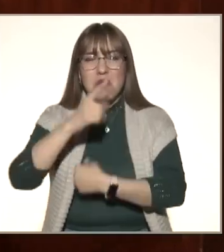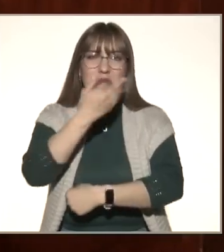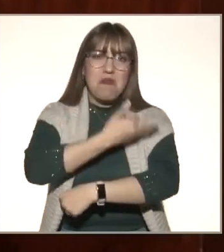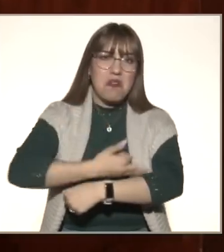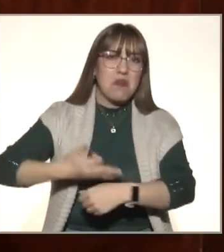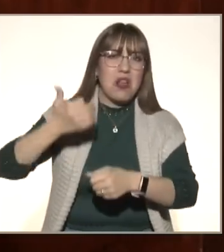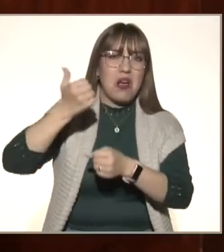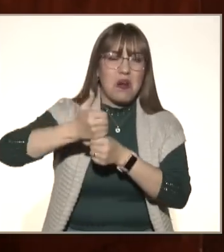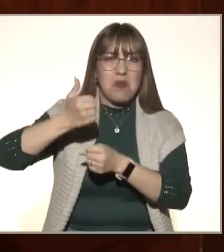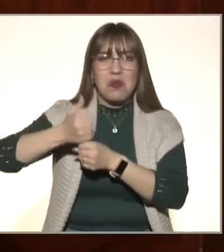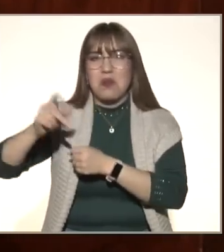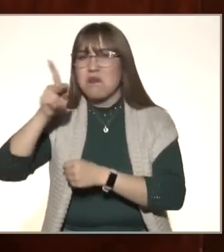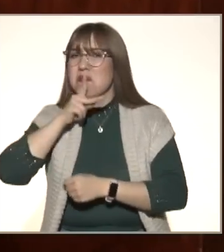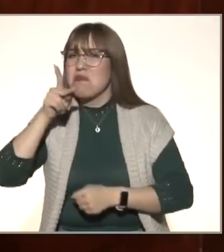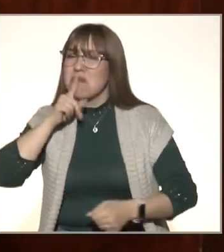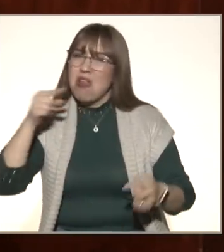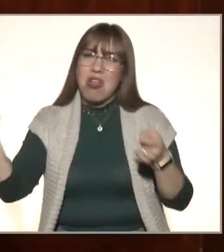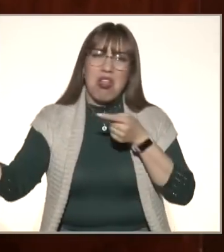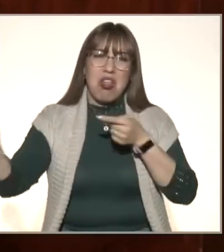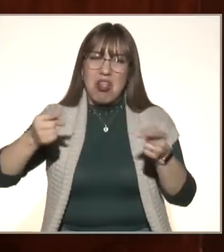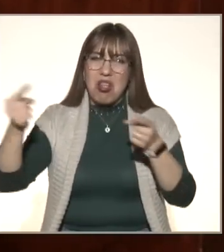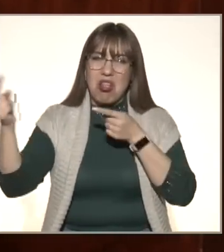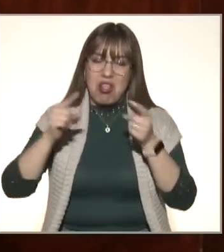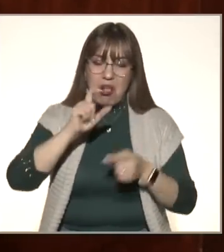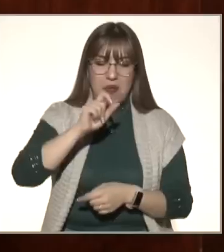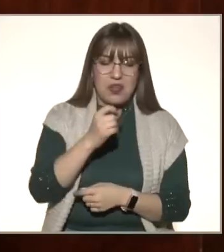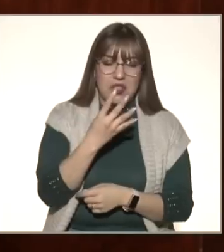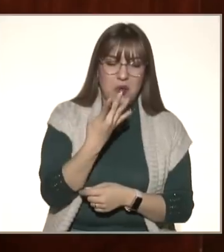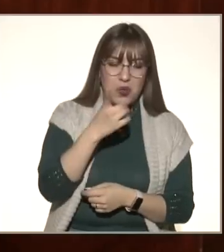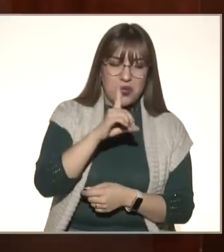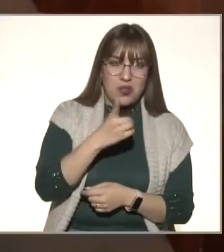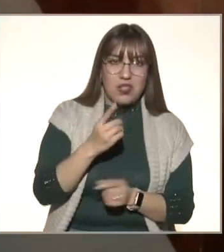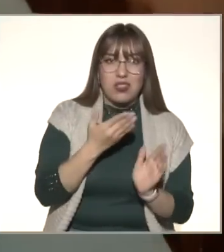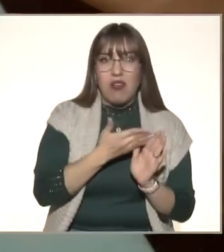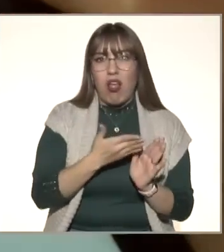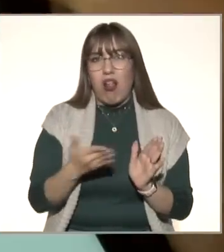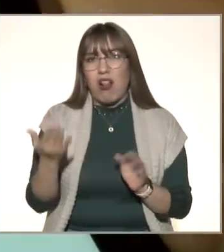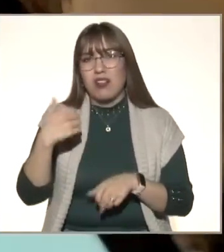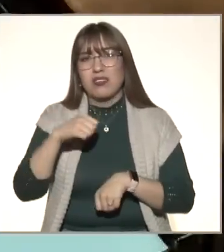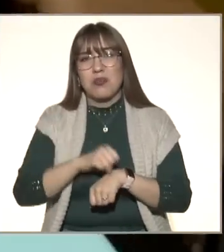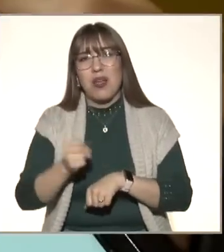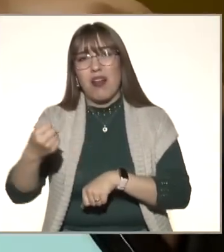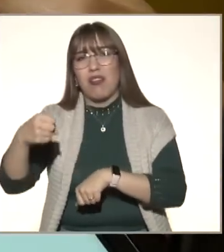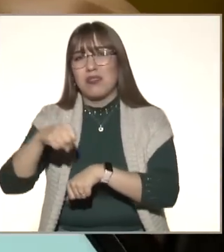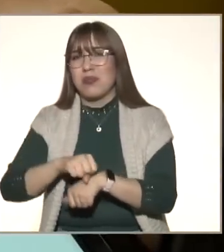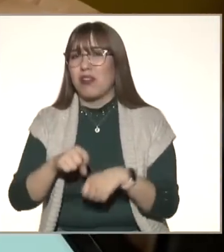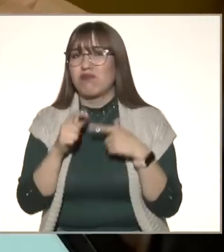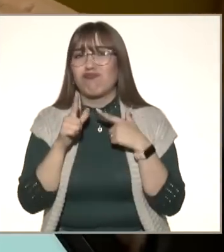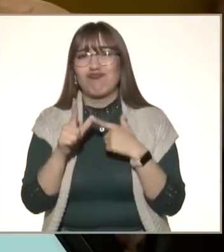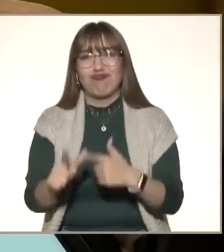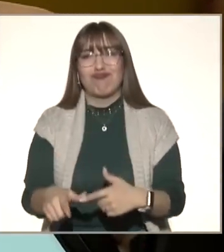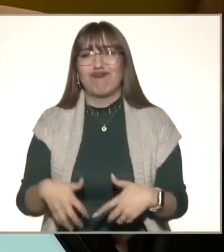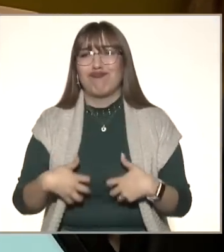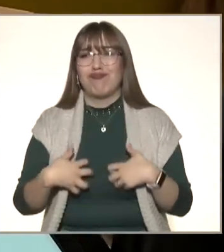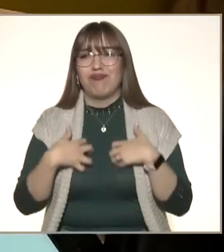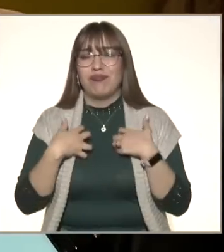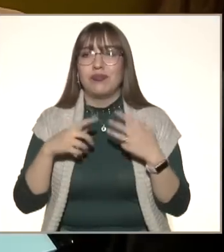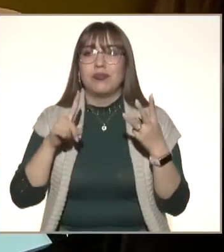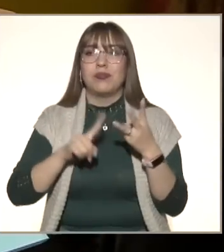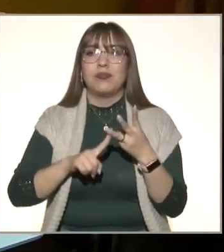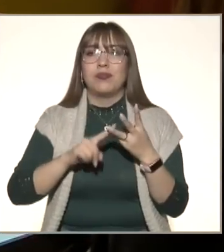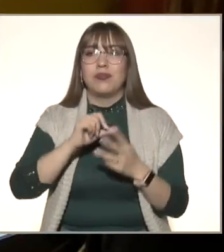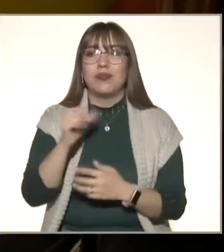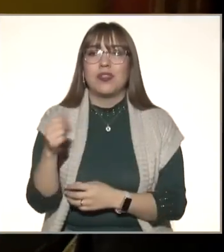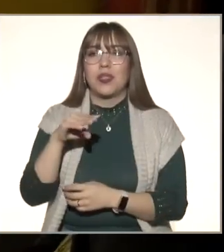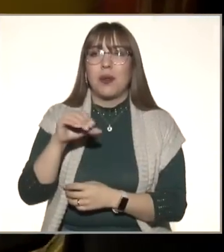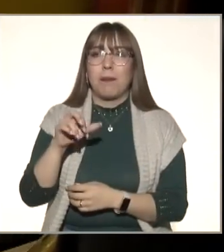después del 24 de diciembre, el enojo se mantenía por varias semanas. También Margarita nos dice, no soporto